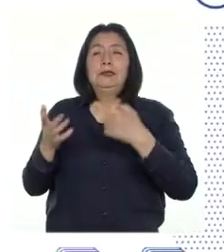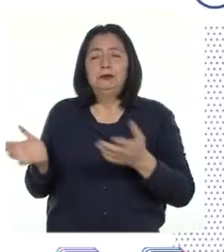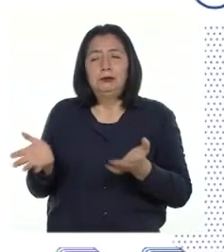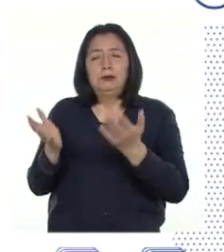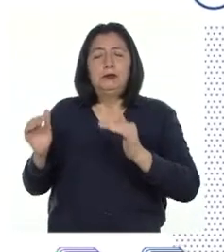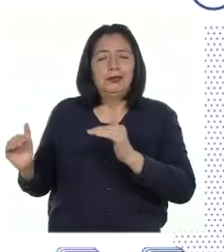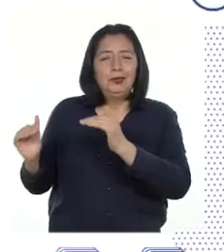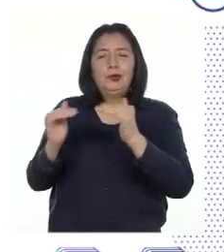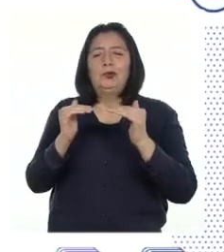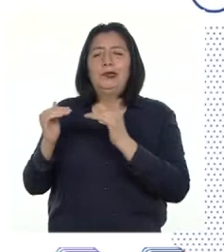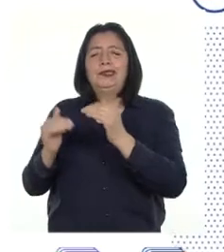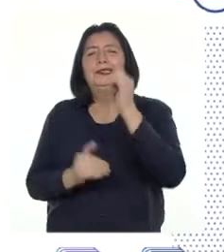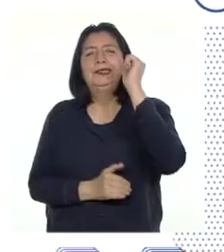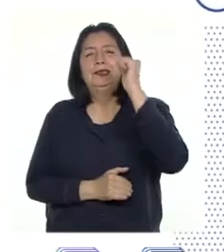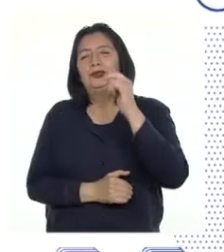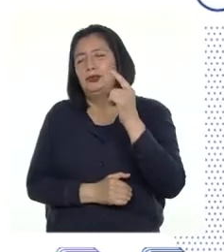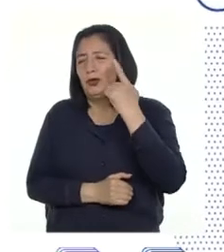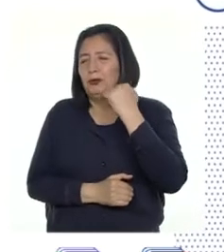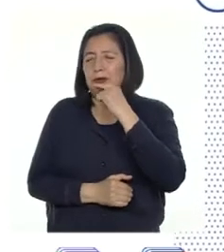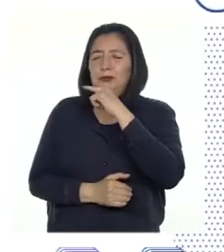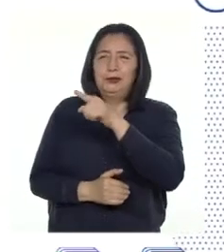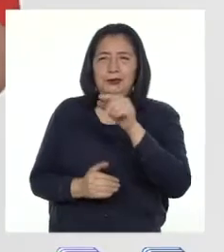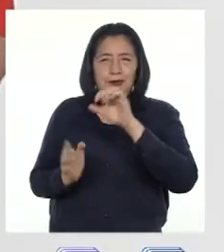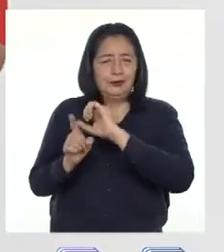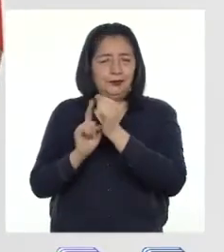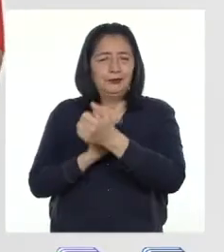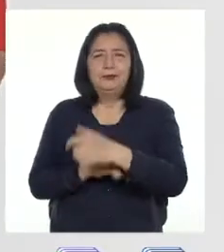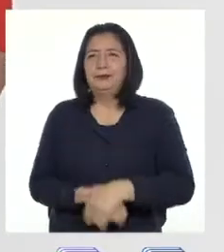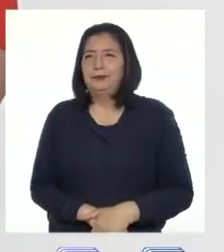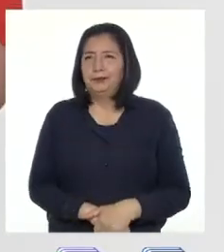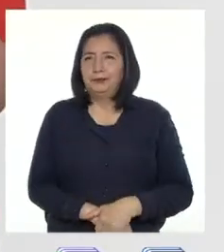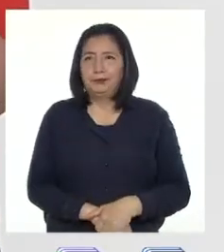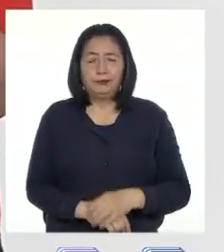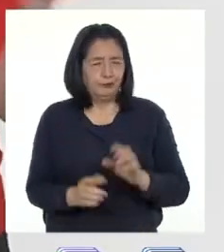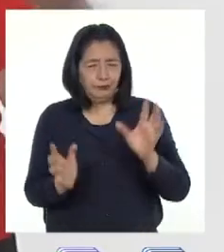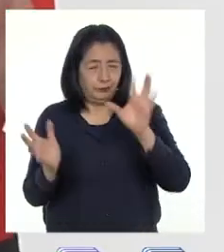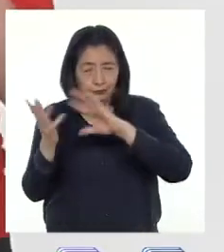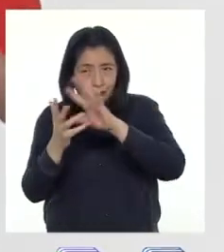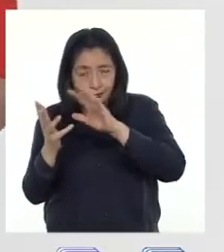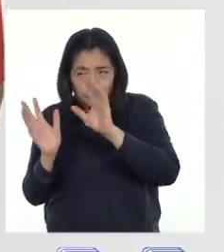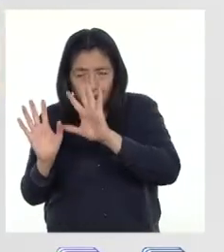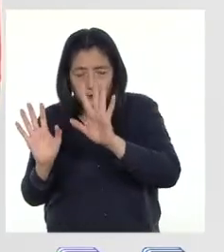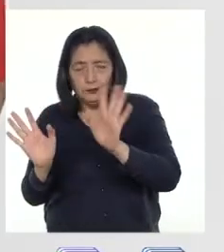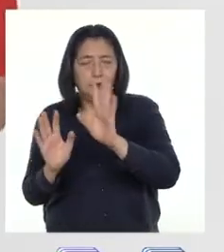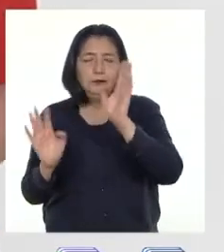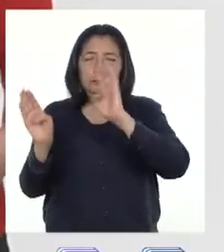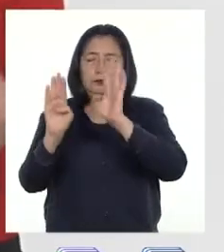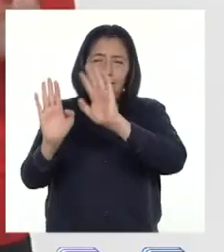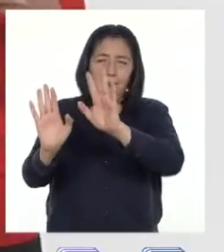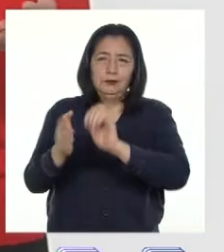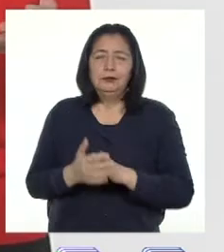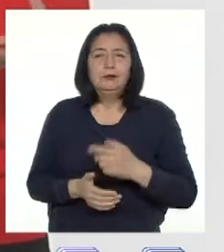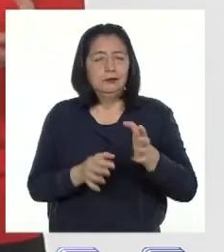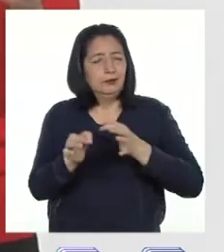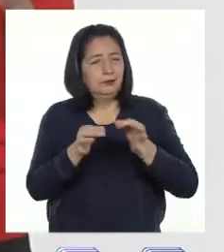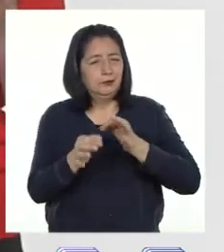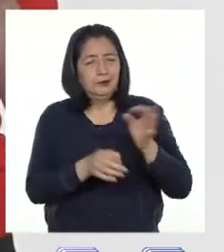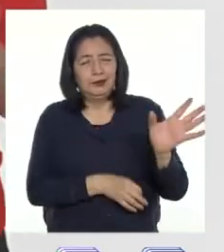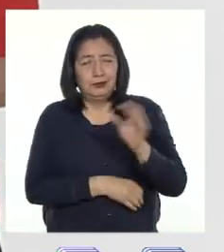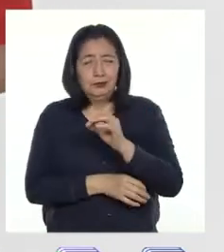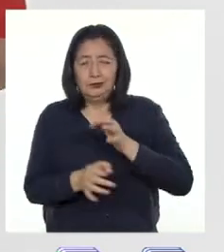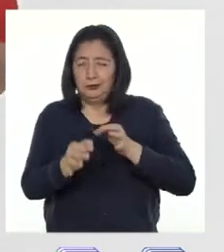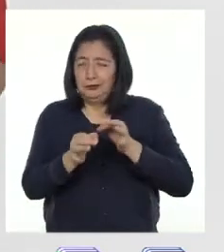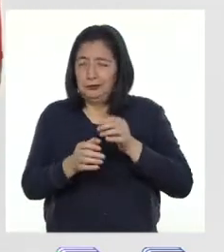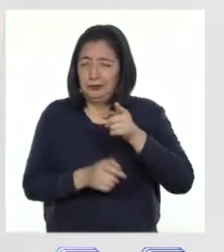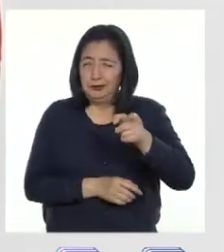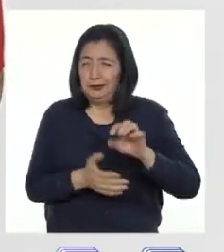la igualdad de los derechos de mujeres y hombres en la sociedad. ¿Los enredé? Bueno, no se preocupen, que para explicarnos todo con